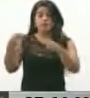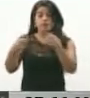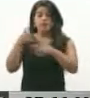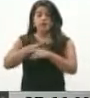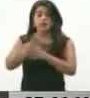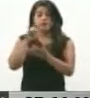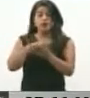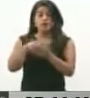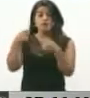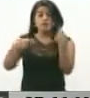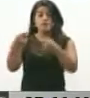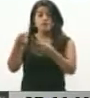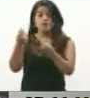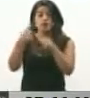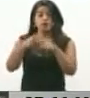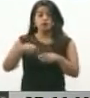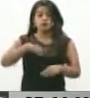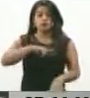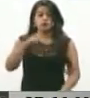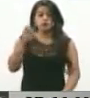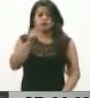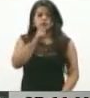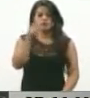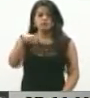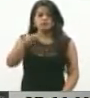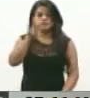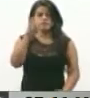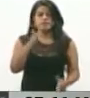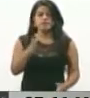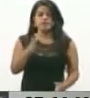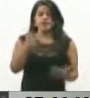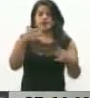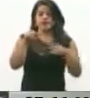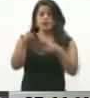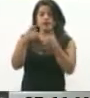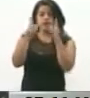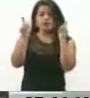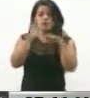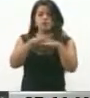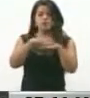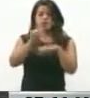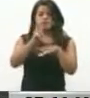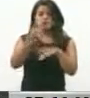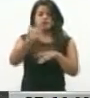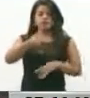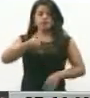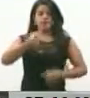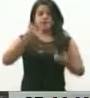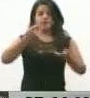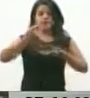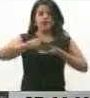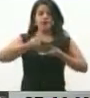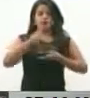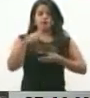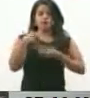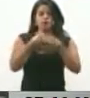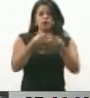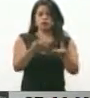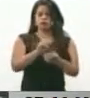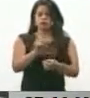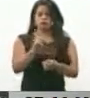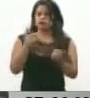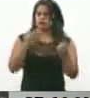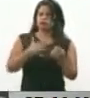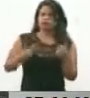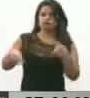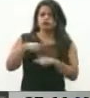Estado, es decir, recursos que son de todos los venezolanos. Así es. Si es software libre es porque es un software que no es de alguien en particular, sino que es de todos nosotros, porque es